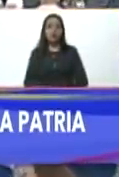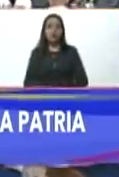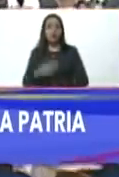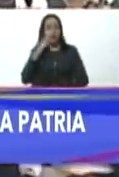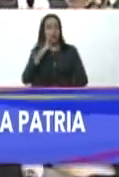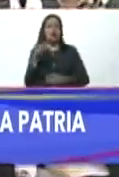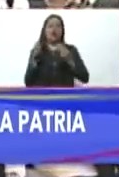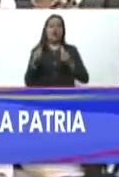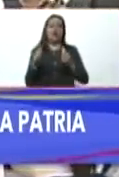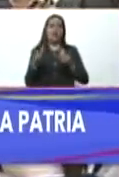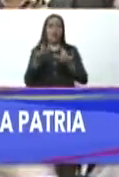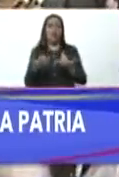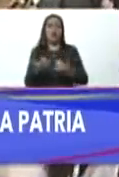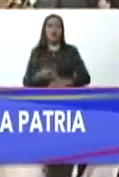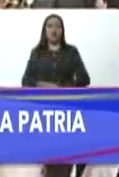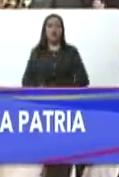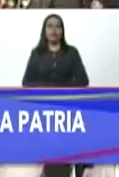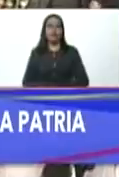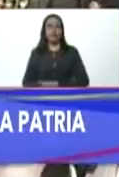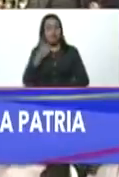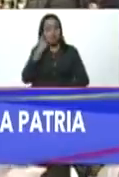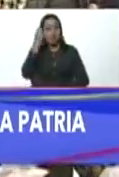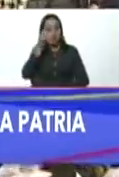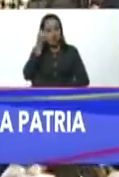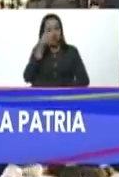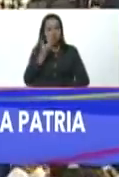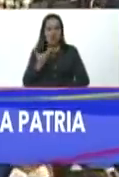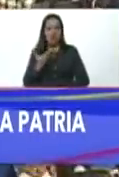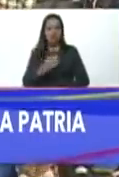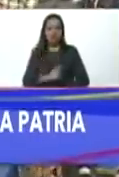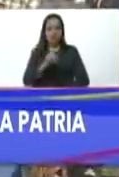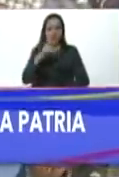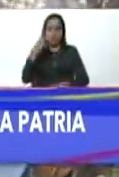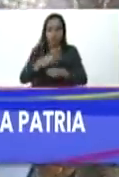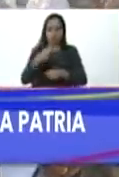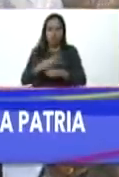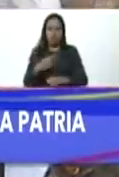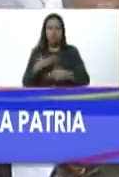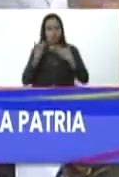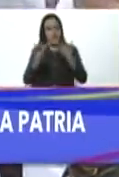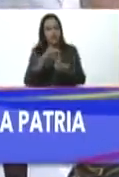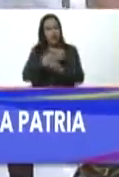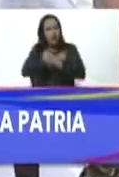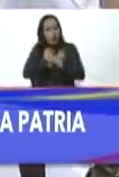sale, pues. Yo creo que va a salir bien. Lo hago con amor,